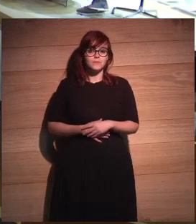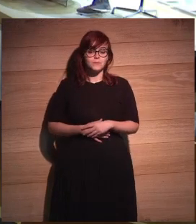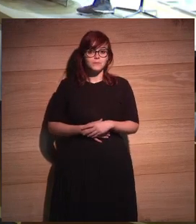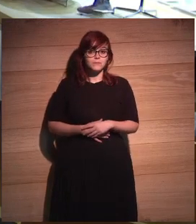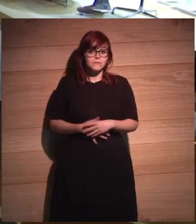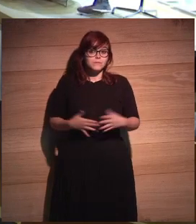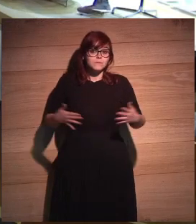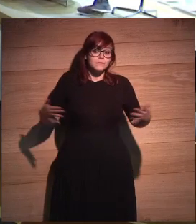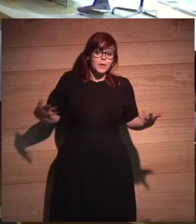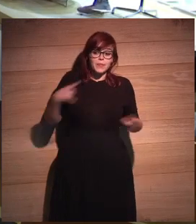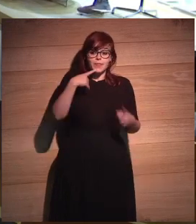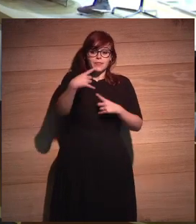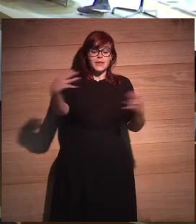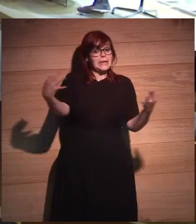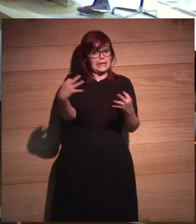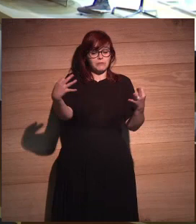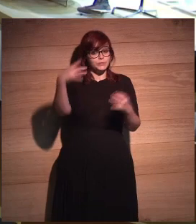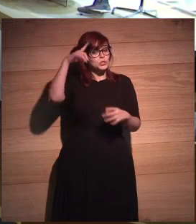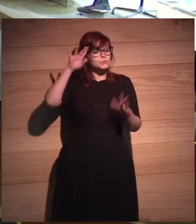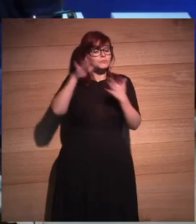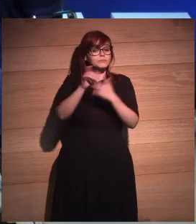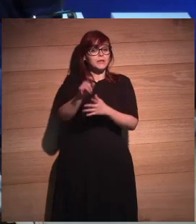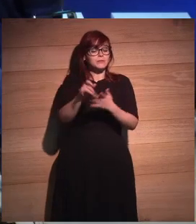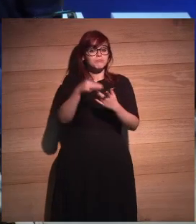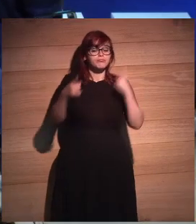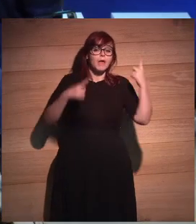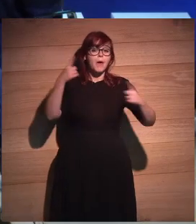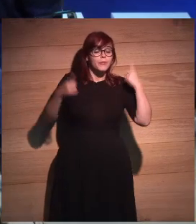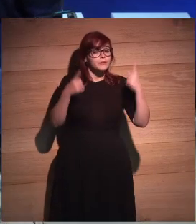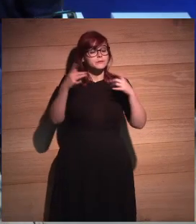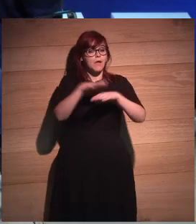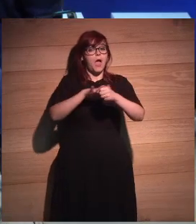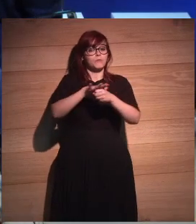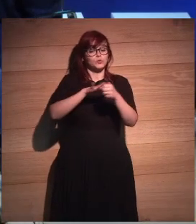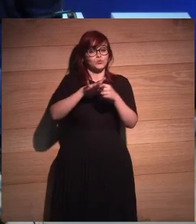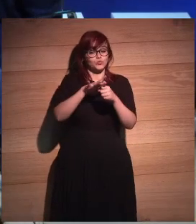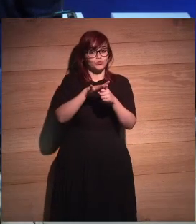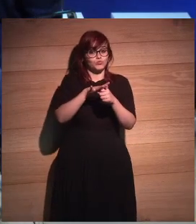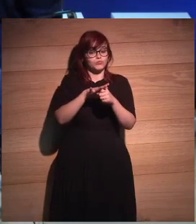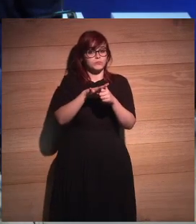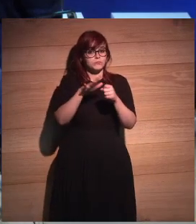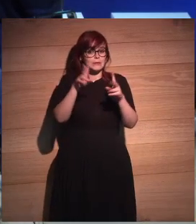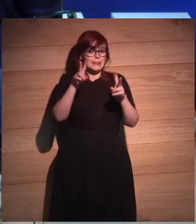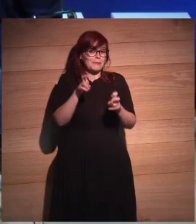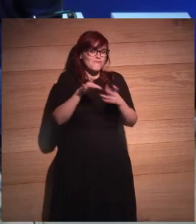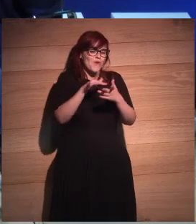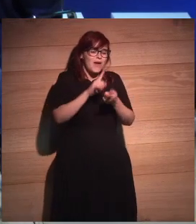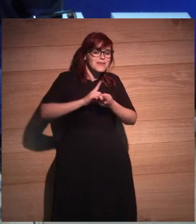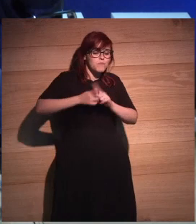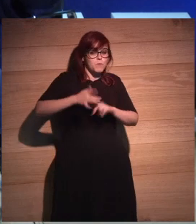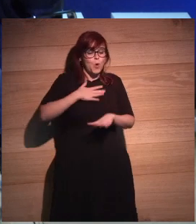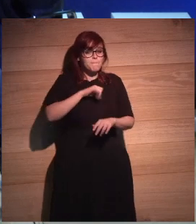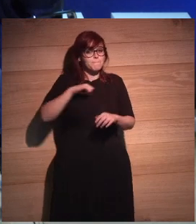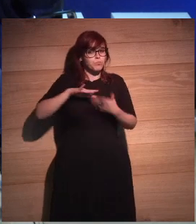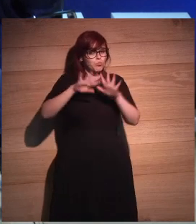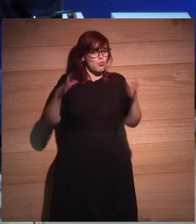No sé qué decirte. Yo creo que siempre habrá materias que tardarán más en cambiar que otras. En el mundo en el que yo me muevo